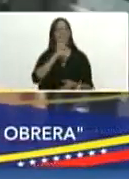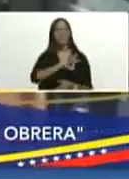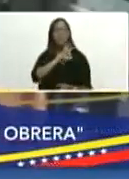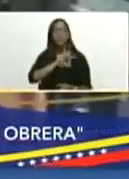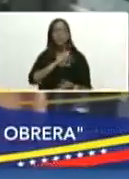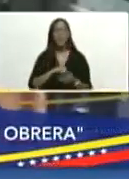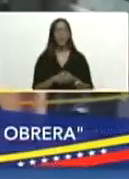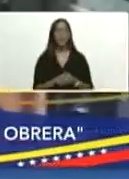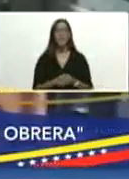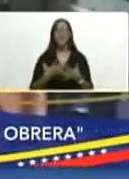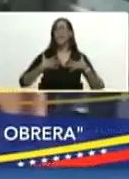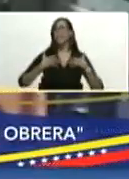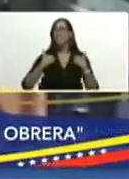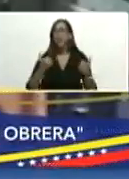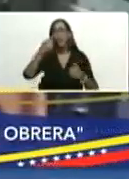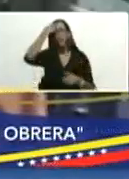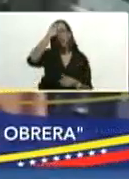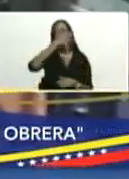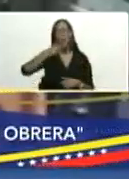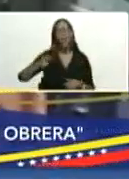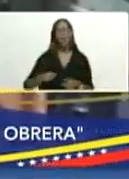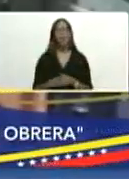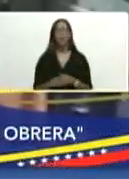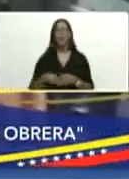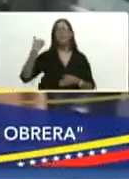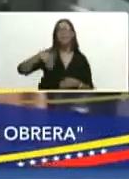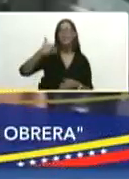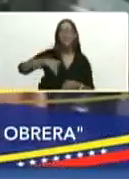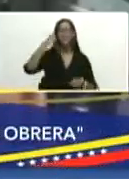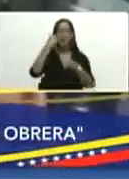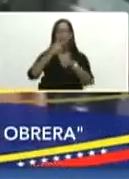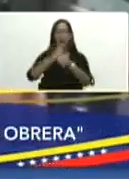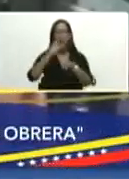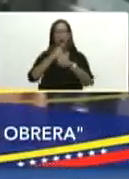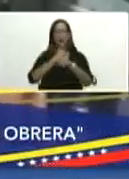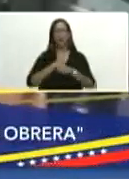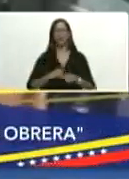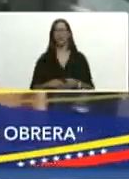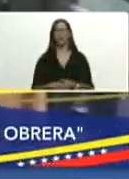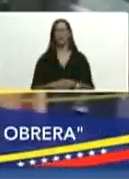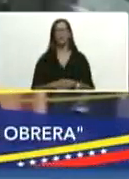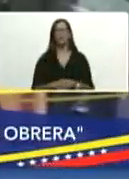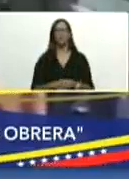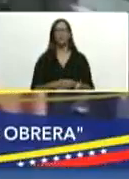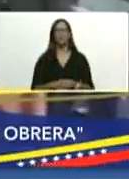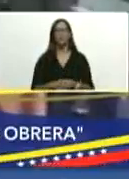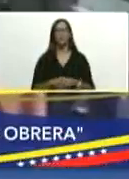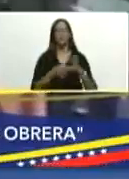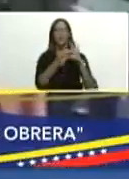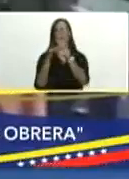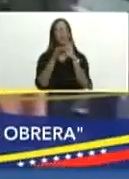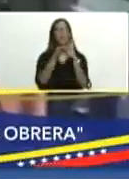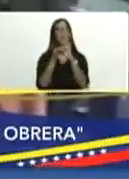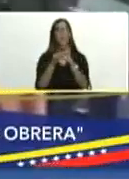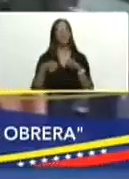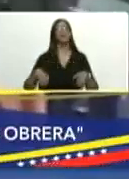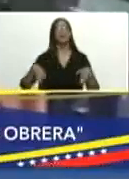en la salud del pueblo en el derecho al trabajo unir la